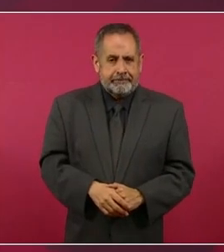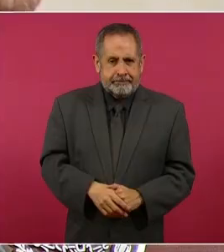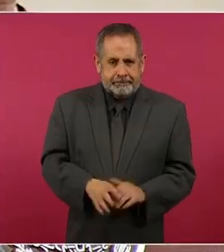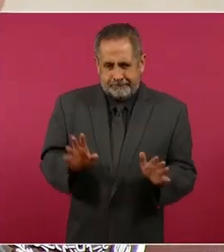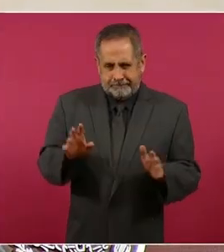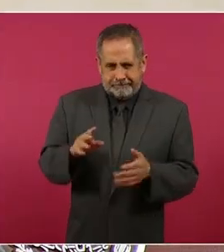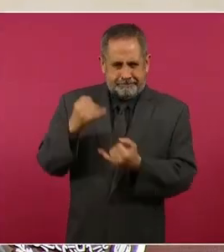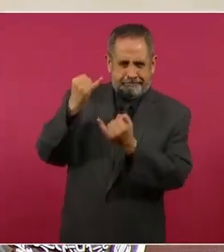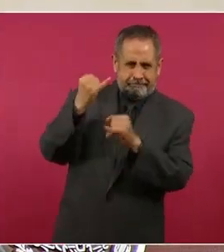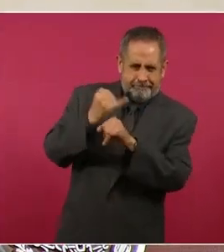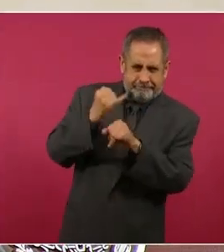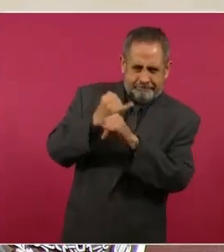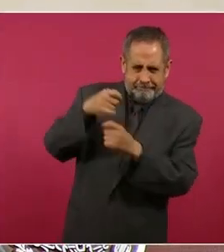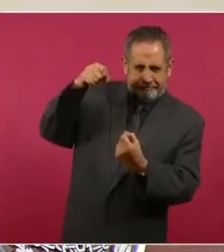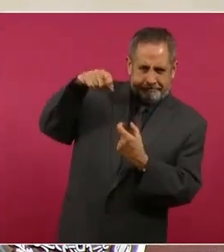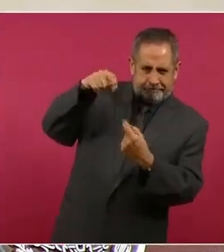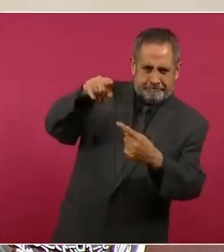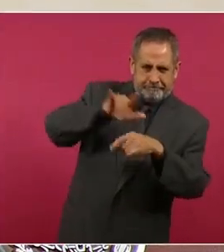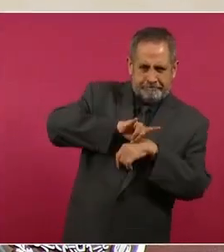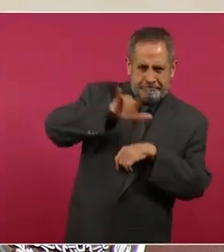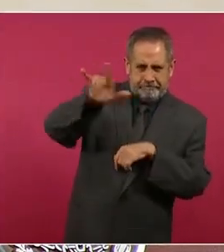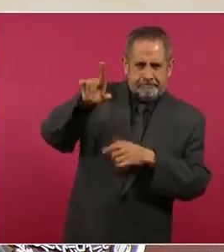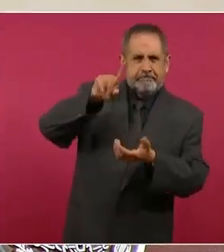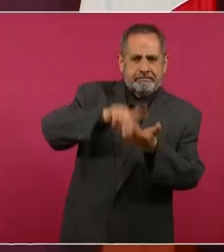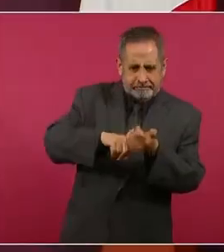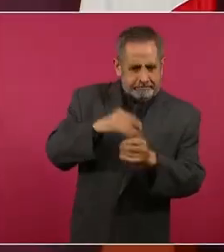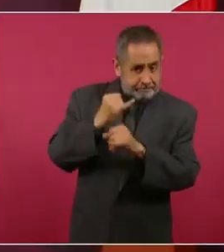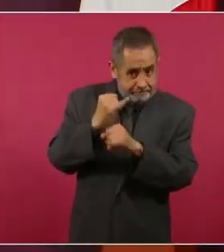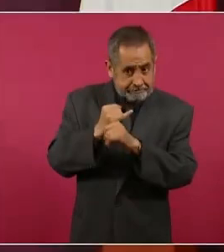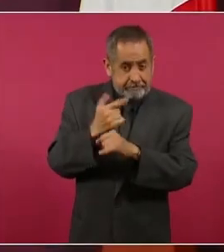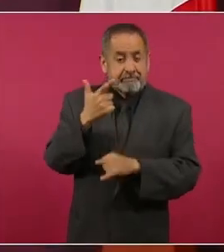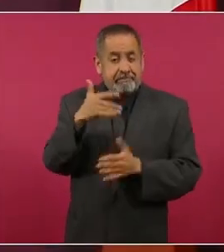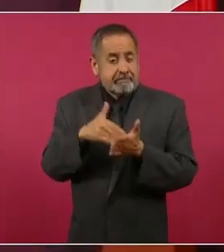Solo en el servicio de Internet. Pero bueno,